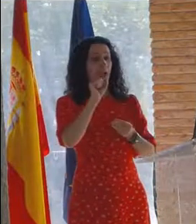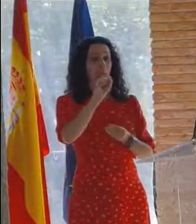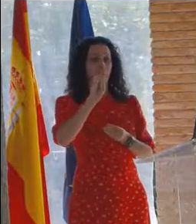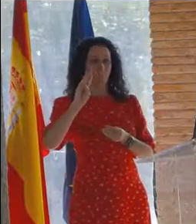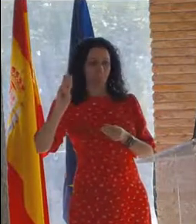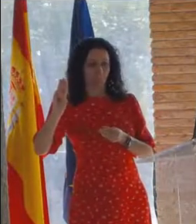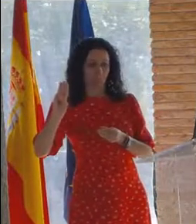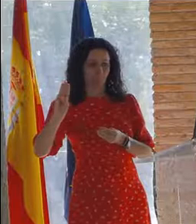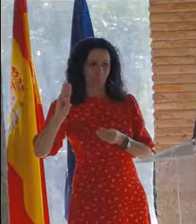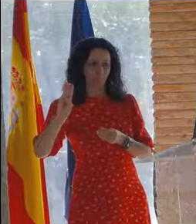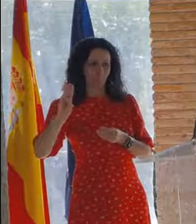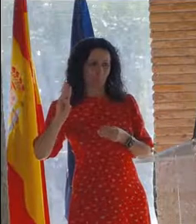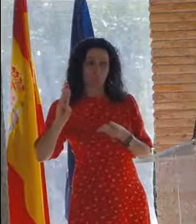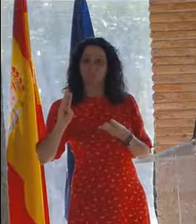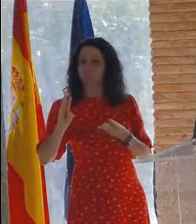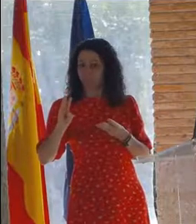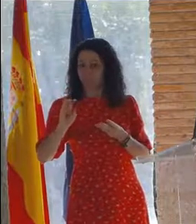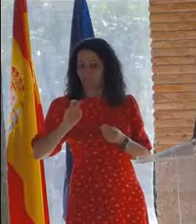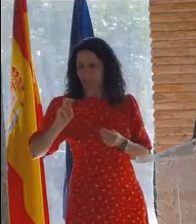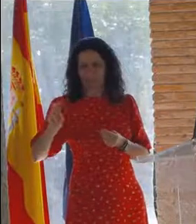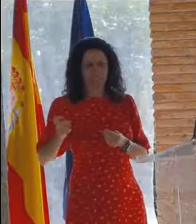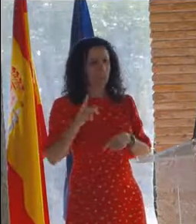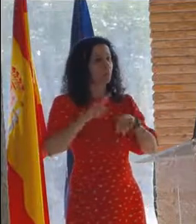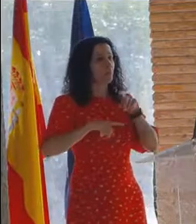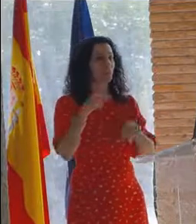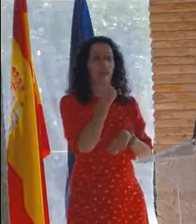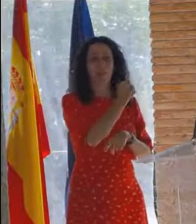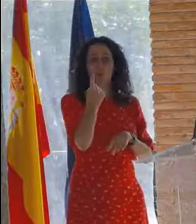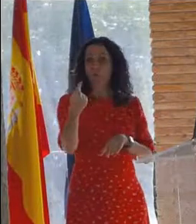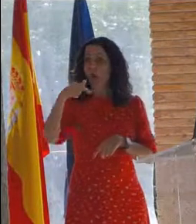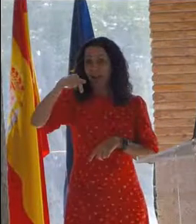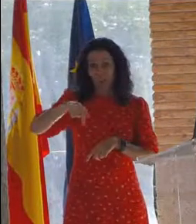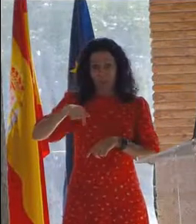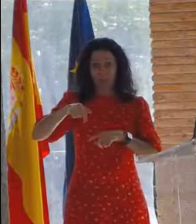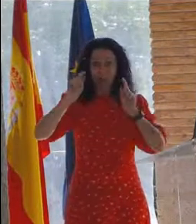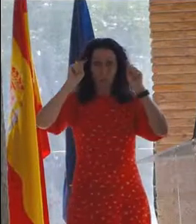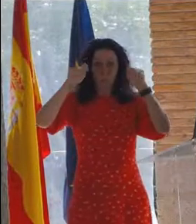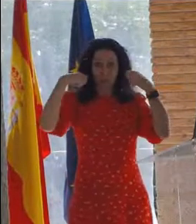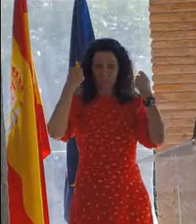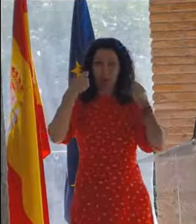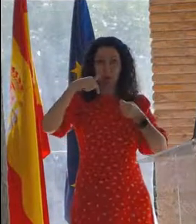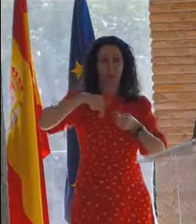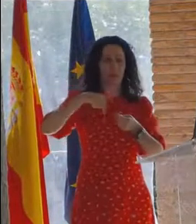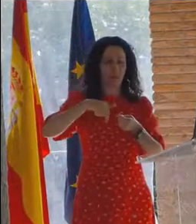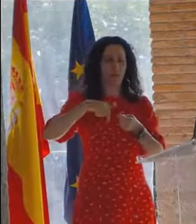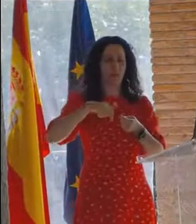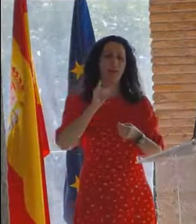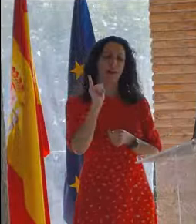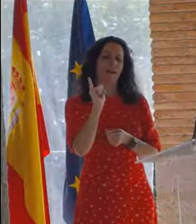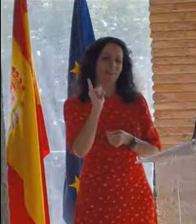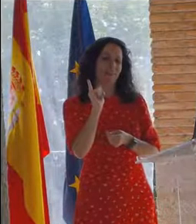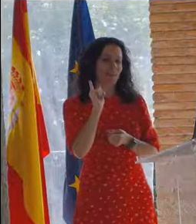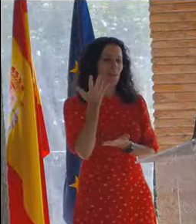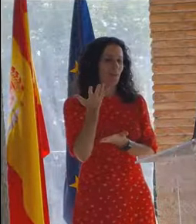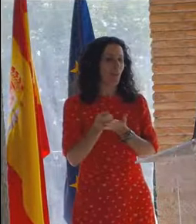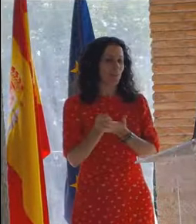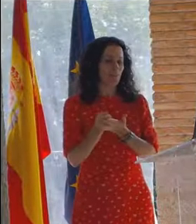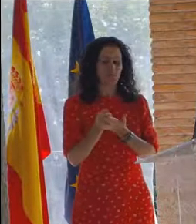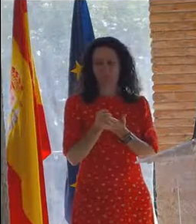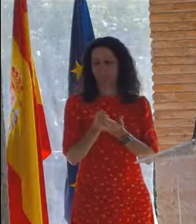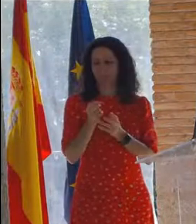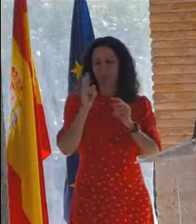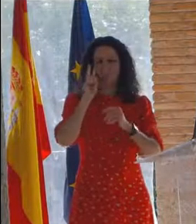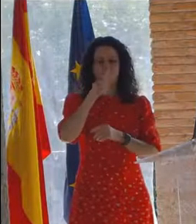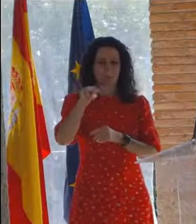código QR con una aplicación hay varias vías depende por ejemplo aquí en el monasterio eh